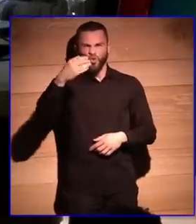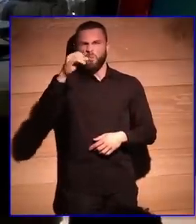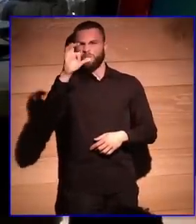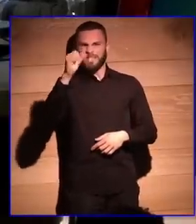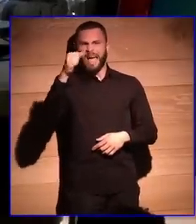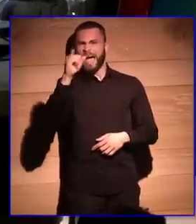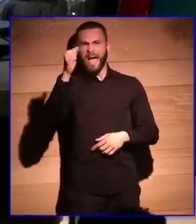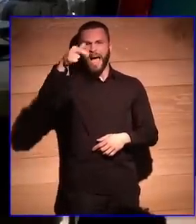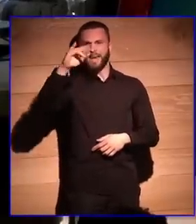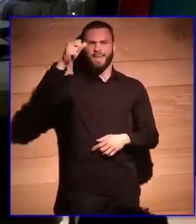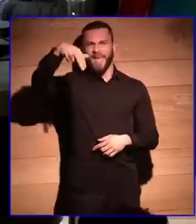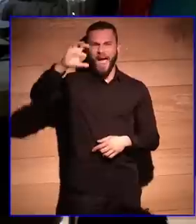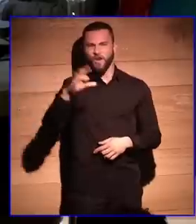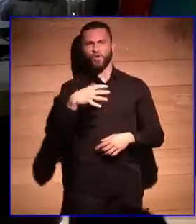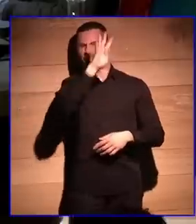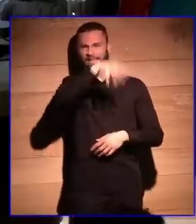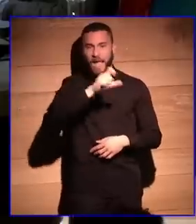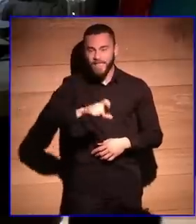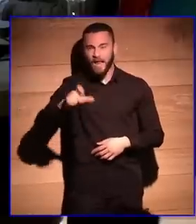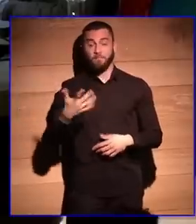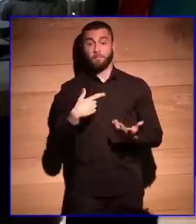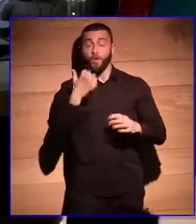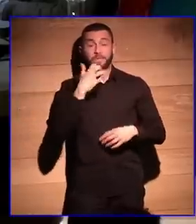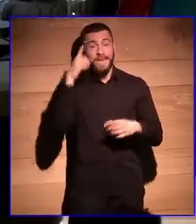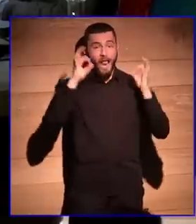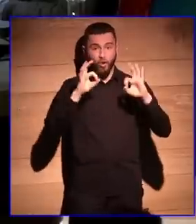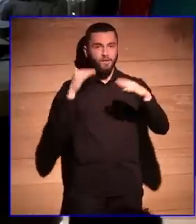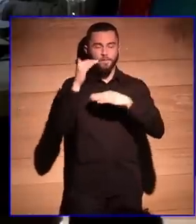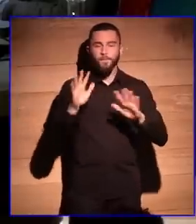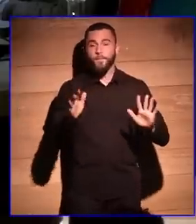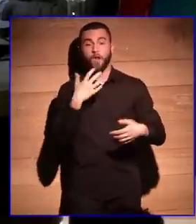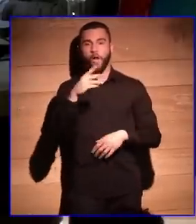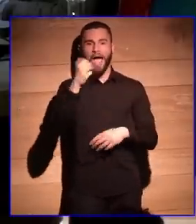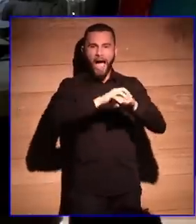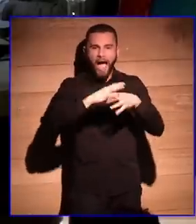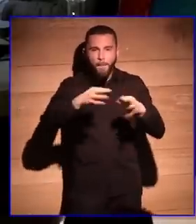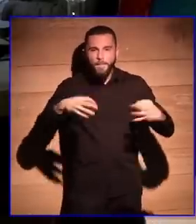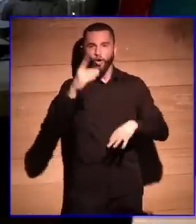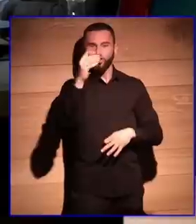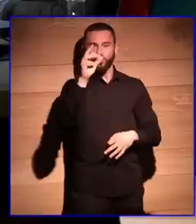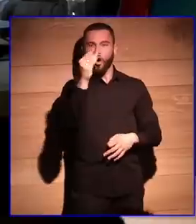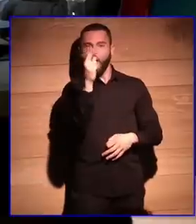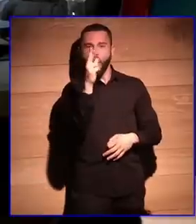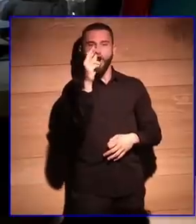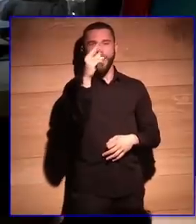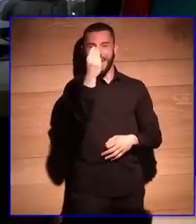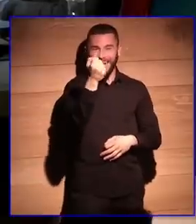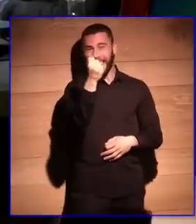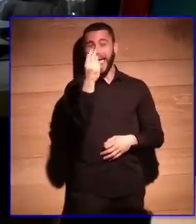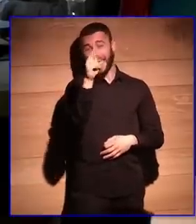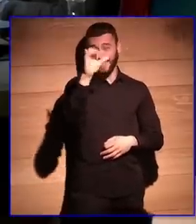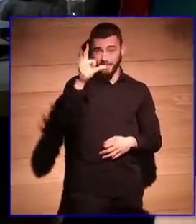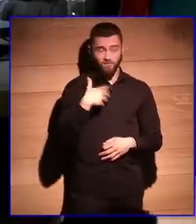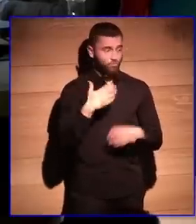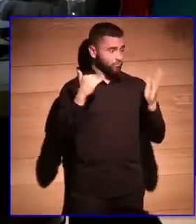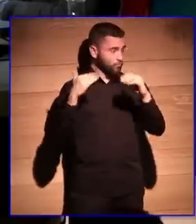Pero ¿os dais cuenta? Si cuando impera la lógica, el bien... Pero amigo Dothrakis no tengo, entonces... Claro. Cuando impera la lógica, el bien desaparece. El